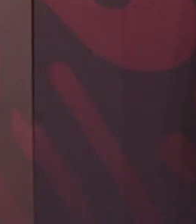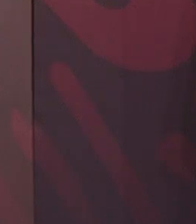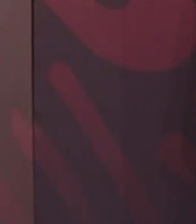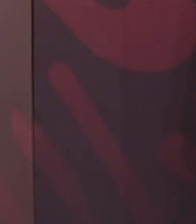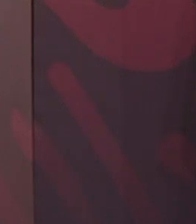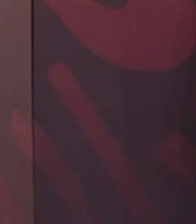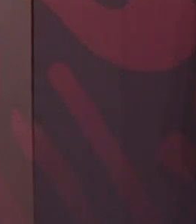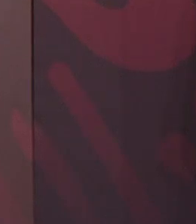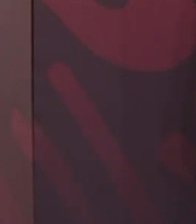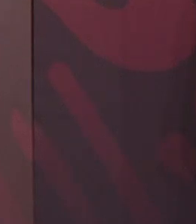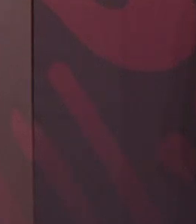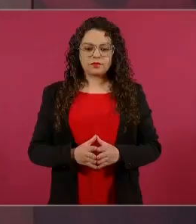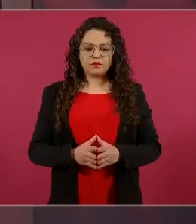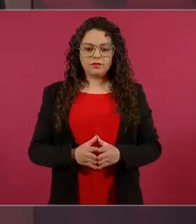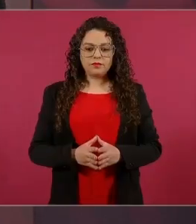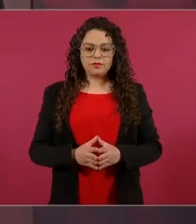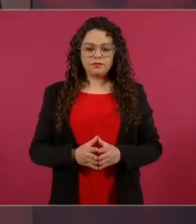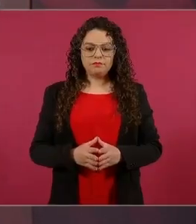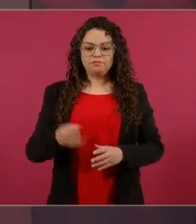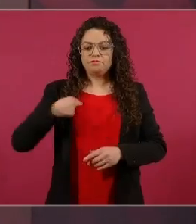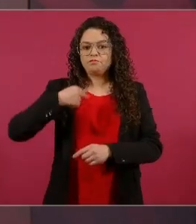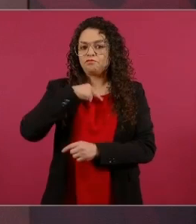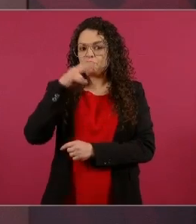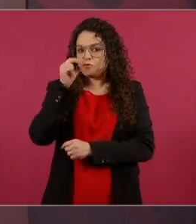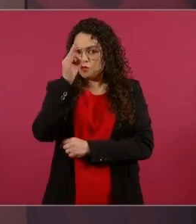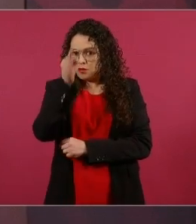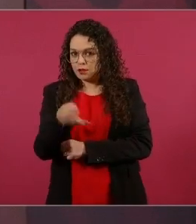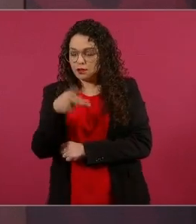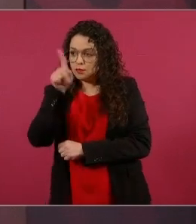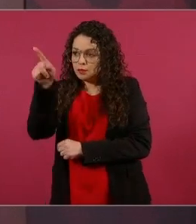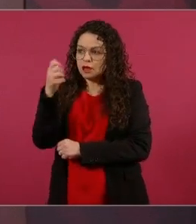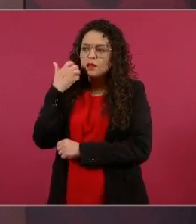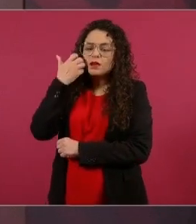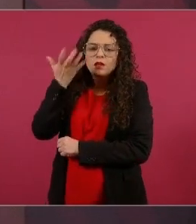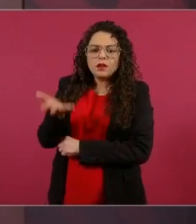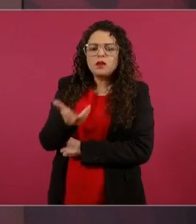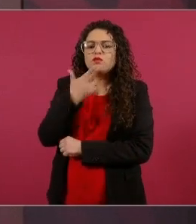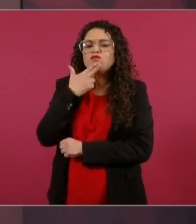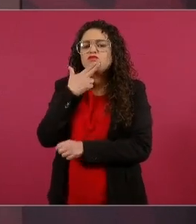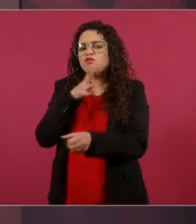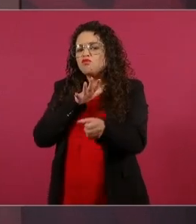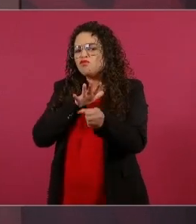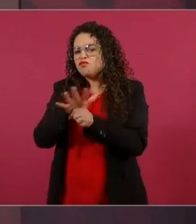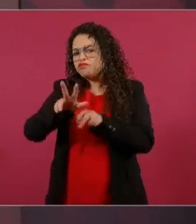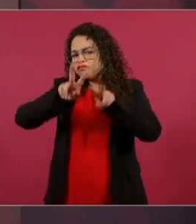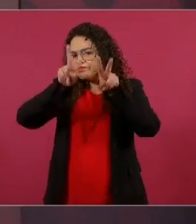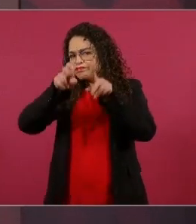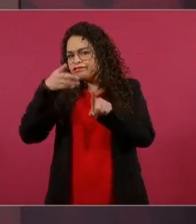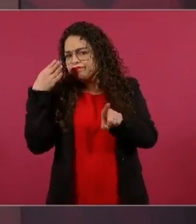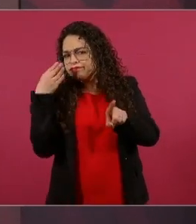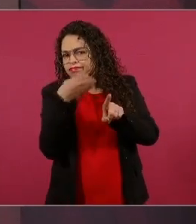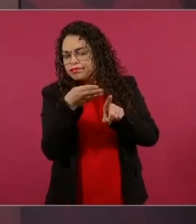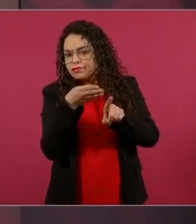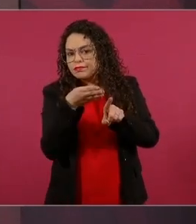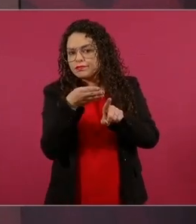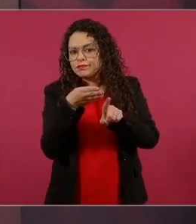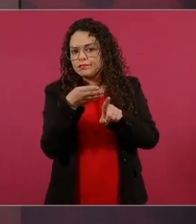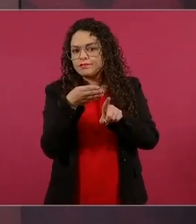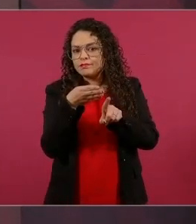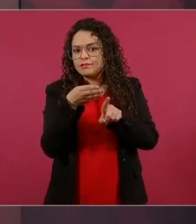a permitir el tema migratorio como otros